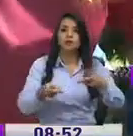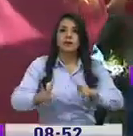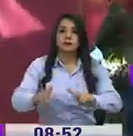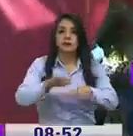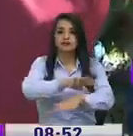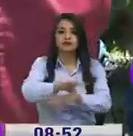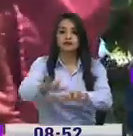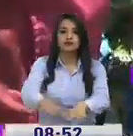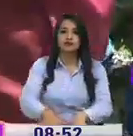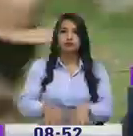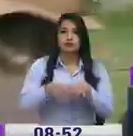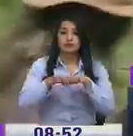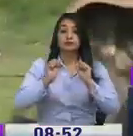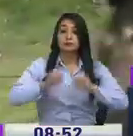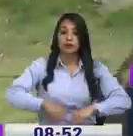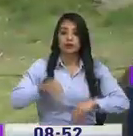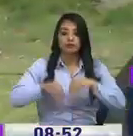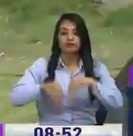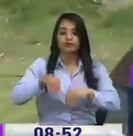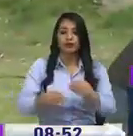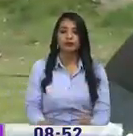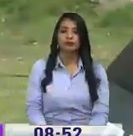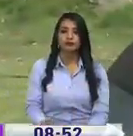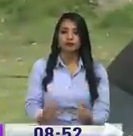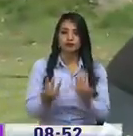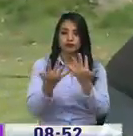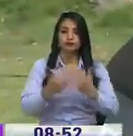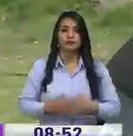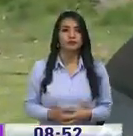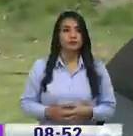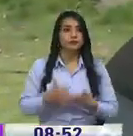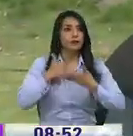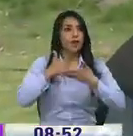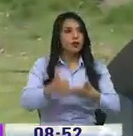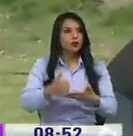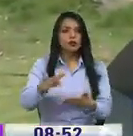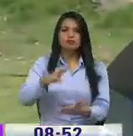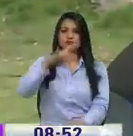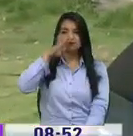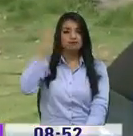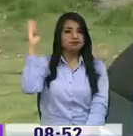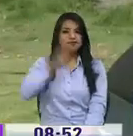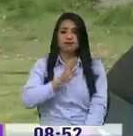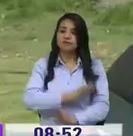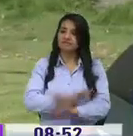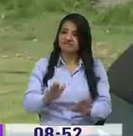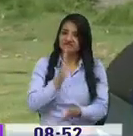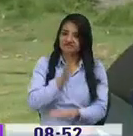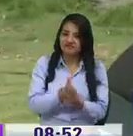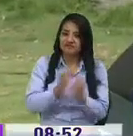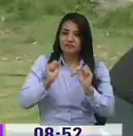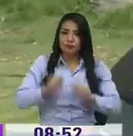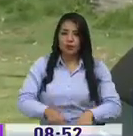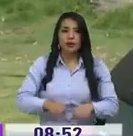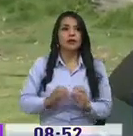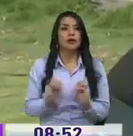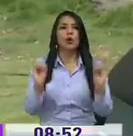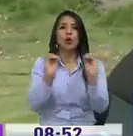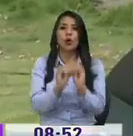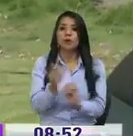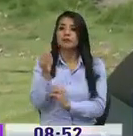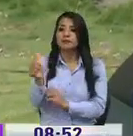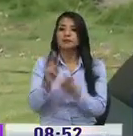los cultivos. Por un lado, se ayuda en reducir esos malos olores, se ayuda, bueno, a que no hay quejas desde los